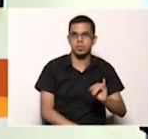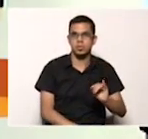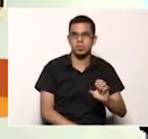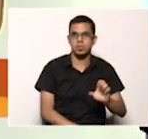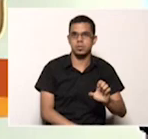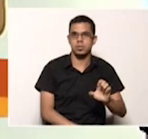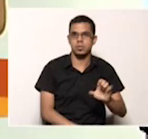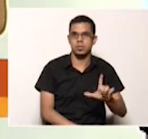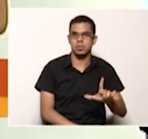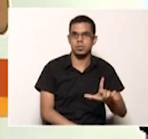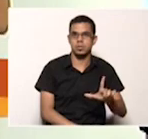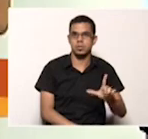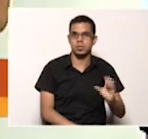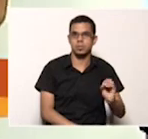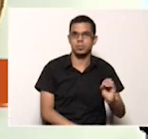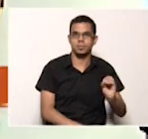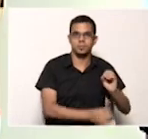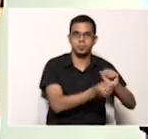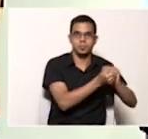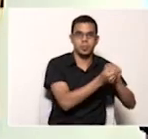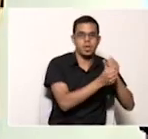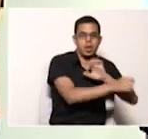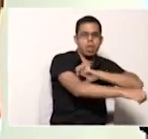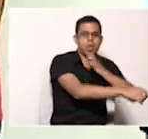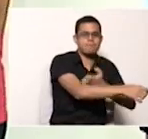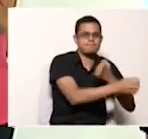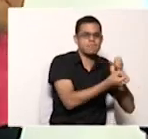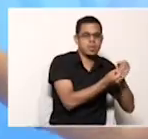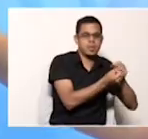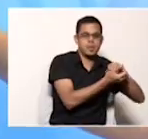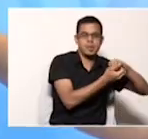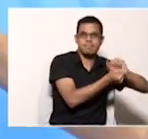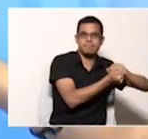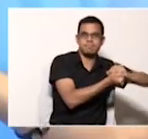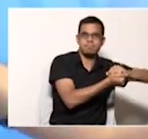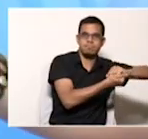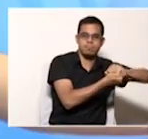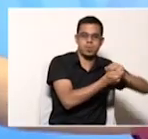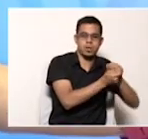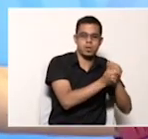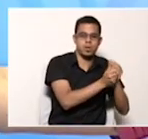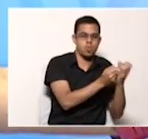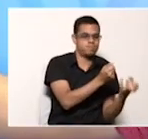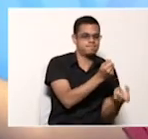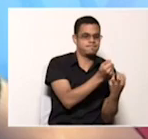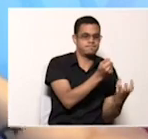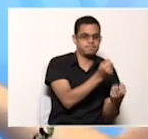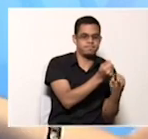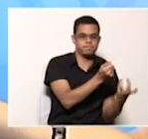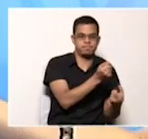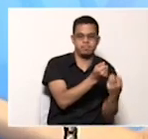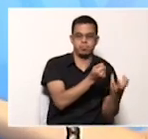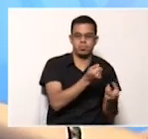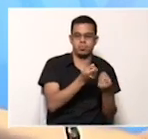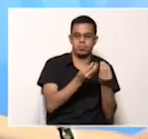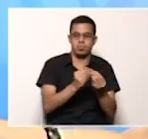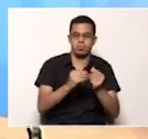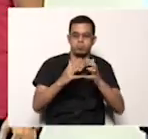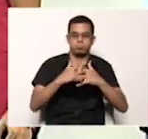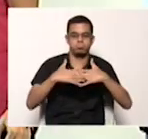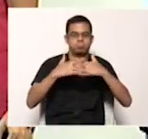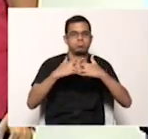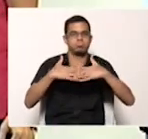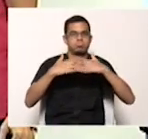sólido. Le suministro energía y va a pasar a estado líquido. El paso de estado sólido a estado líquido se va a